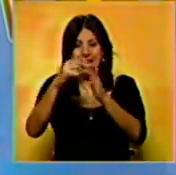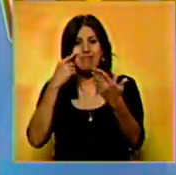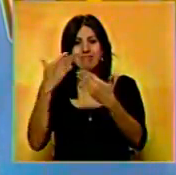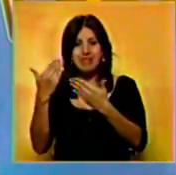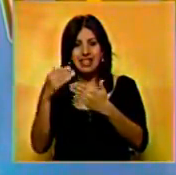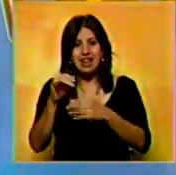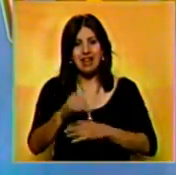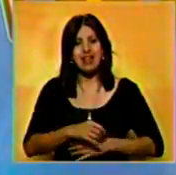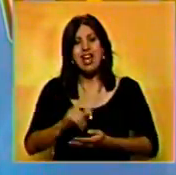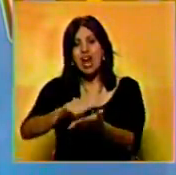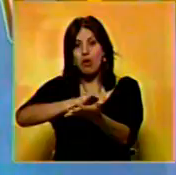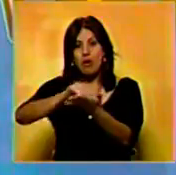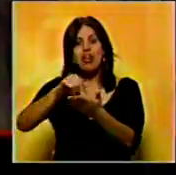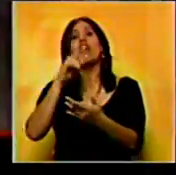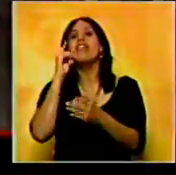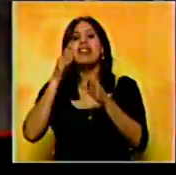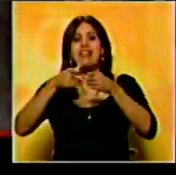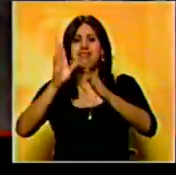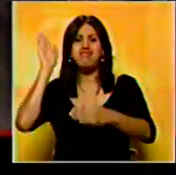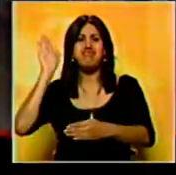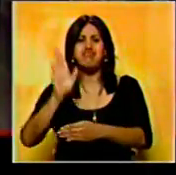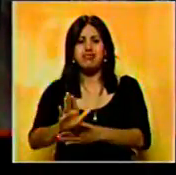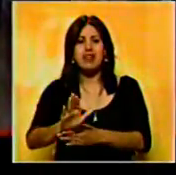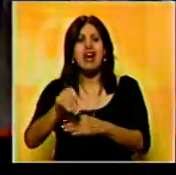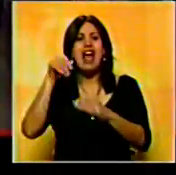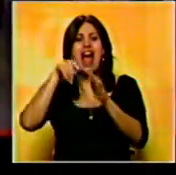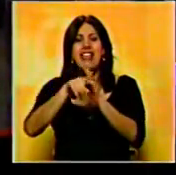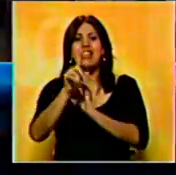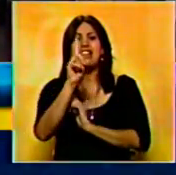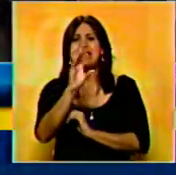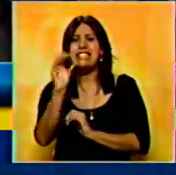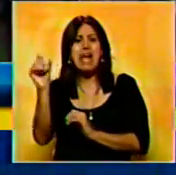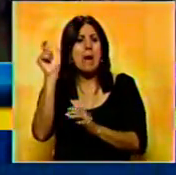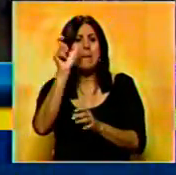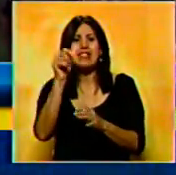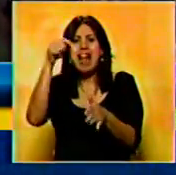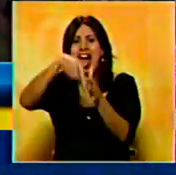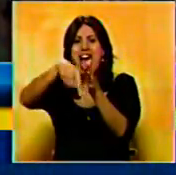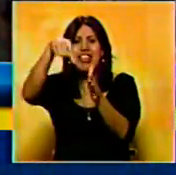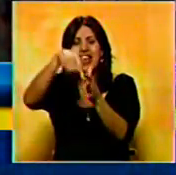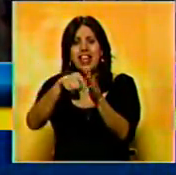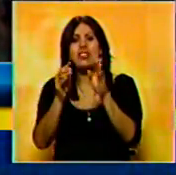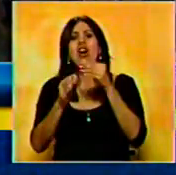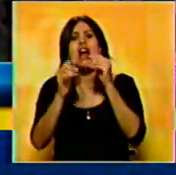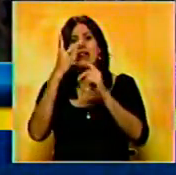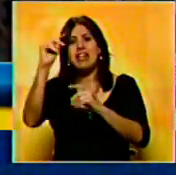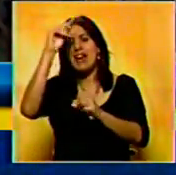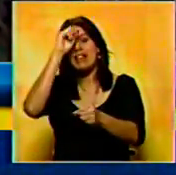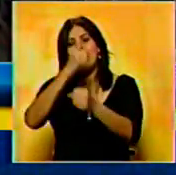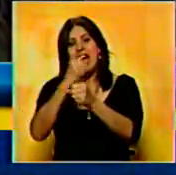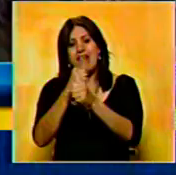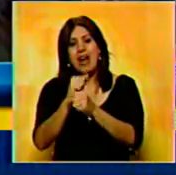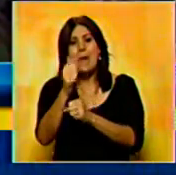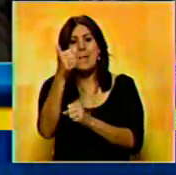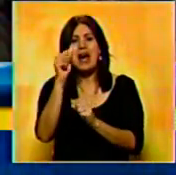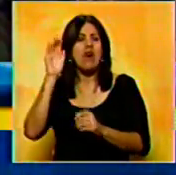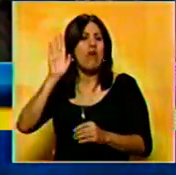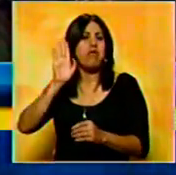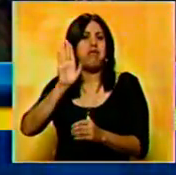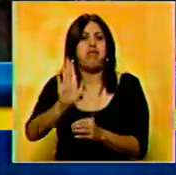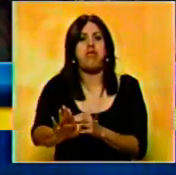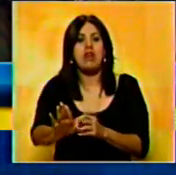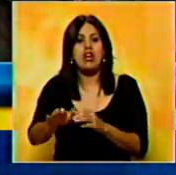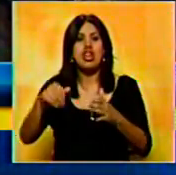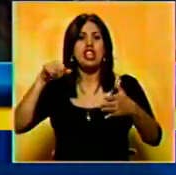Manhattan New York el ferry de alta velocidad cargados con cientos de personas que acudían a trabajar llegó con más velocidad de la